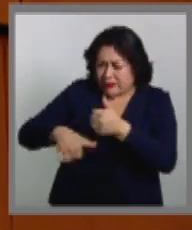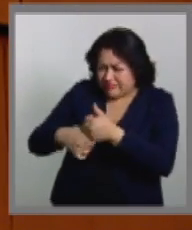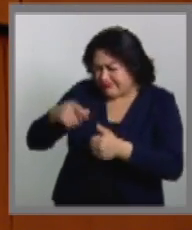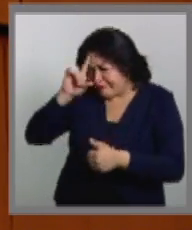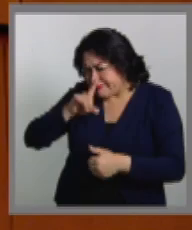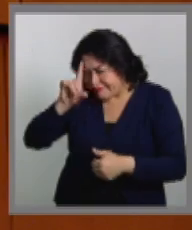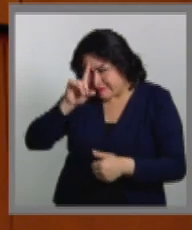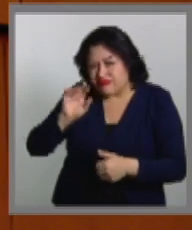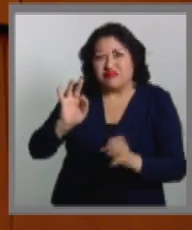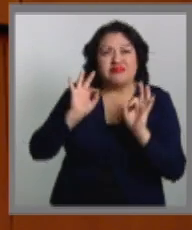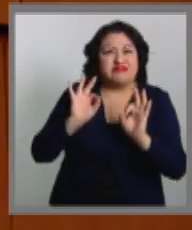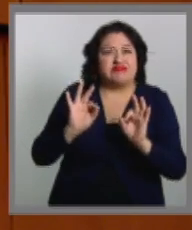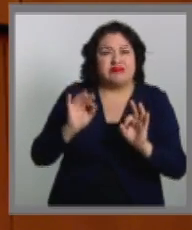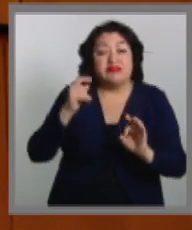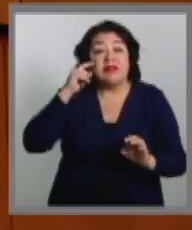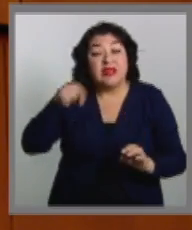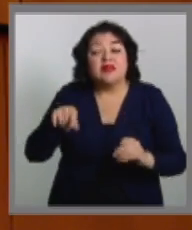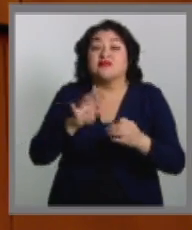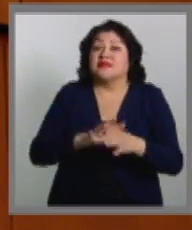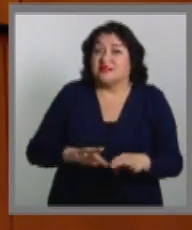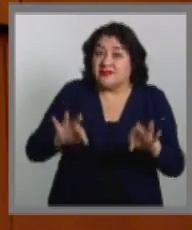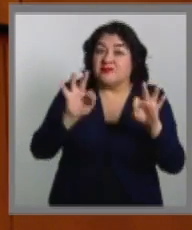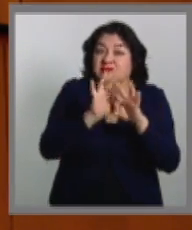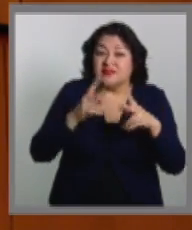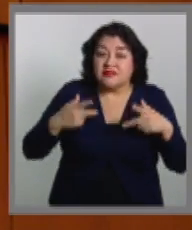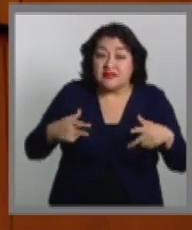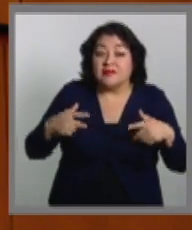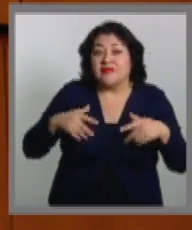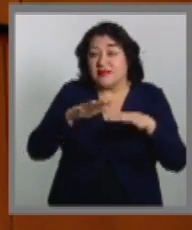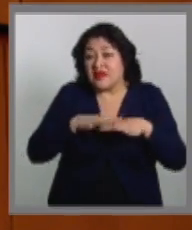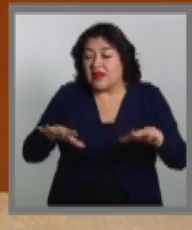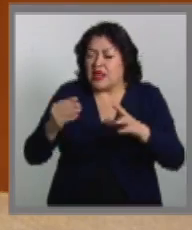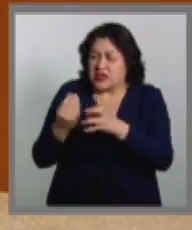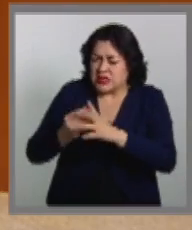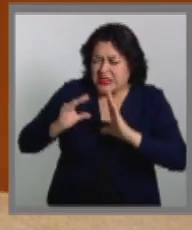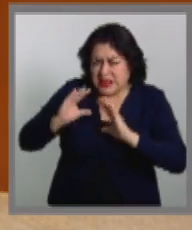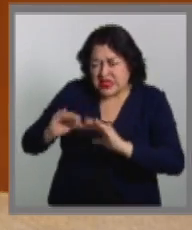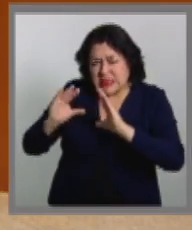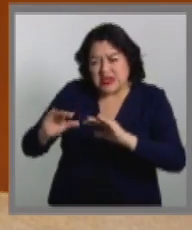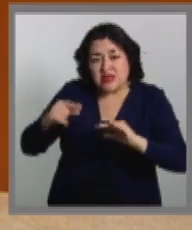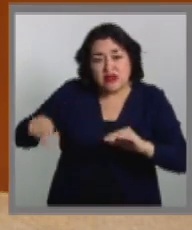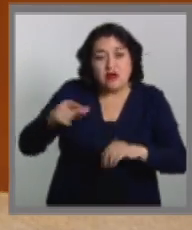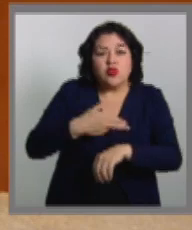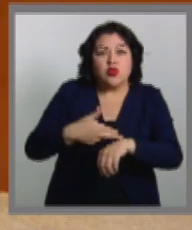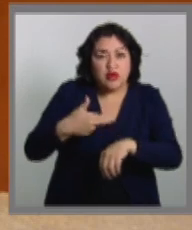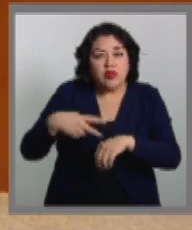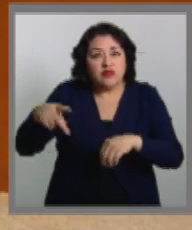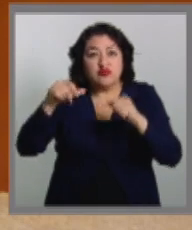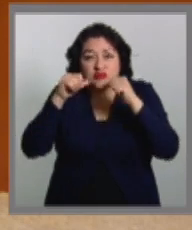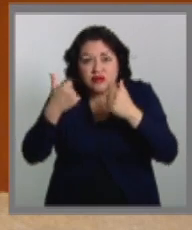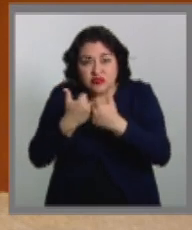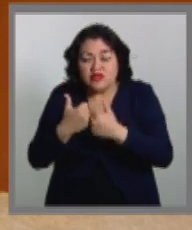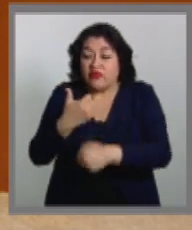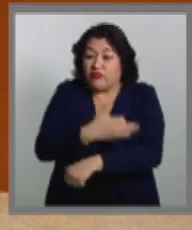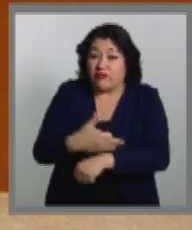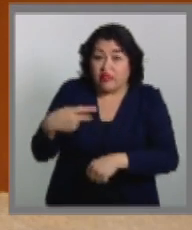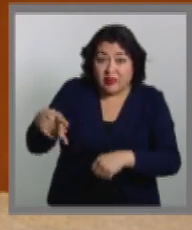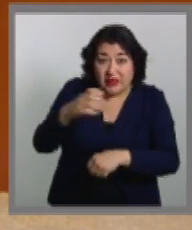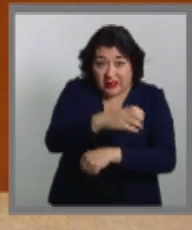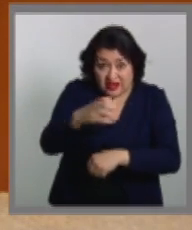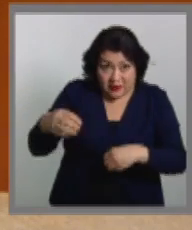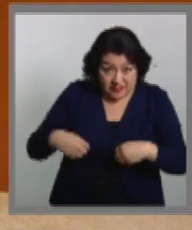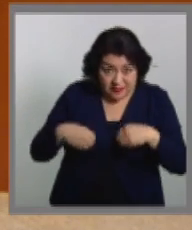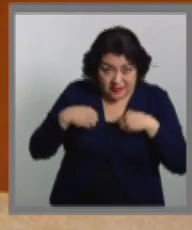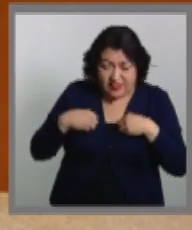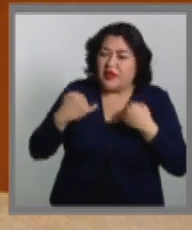resulta indispensable fomentar el desarrollo de capacidades de los productores, sus organizaciones, las familias rurales y otros